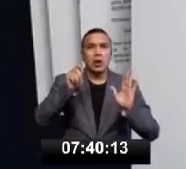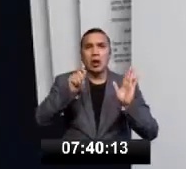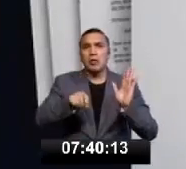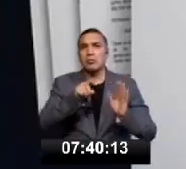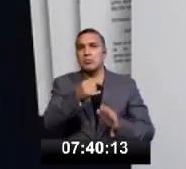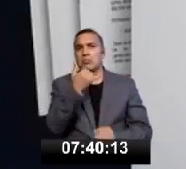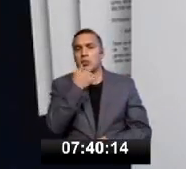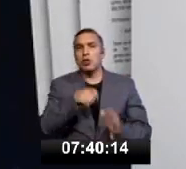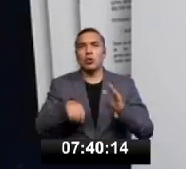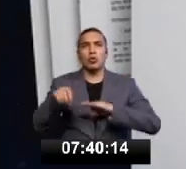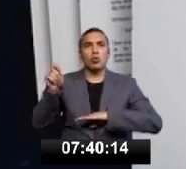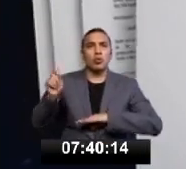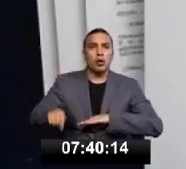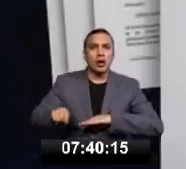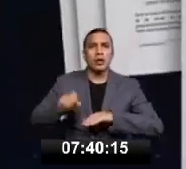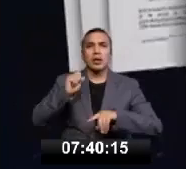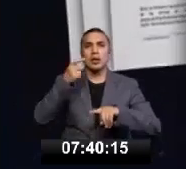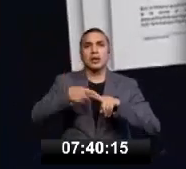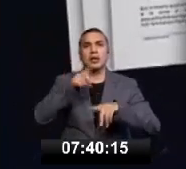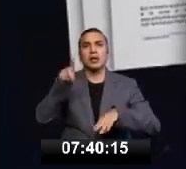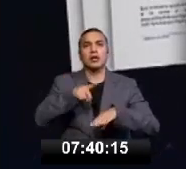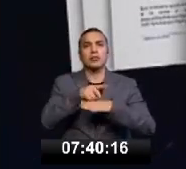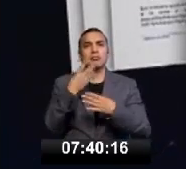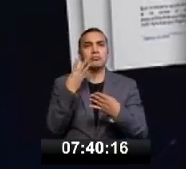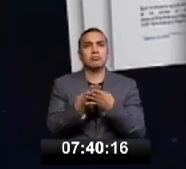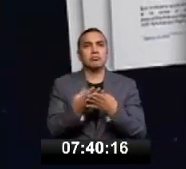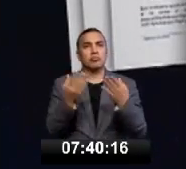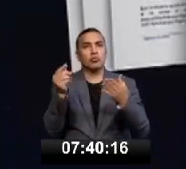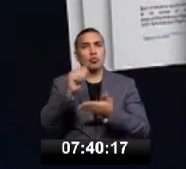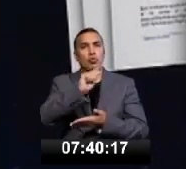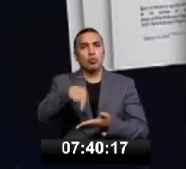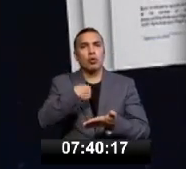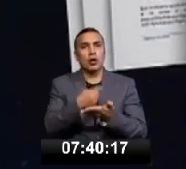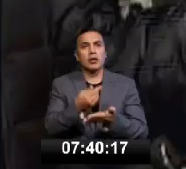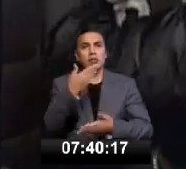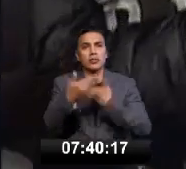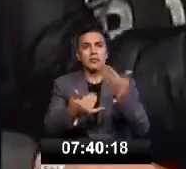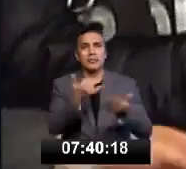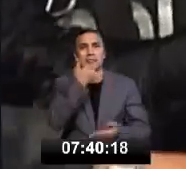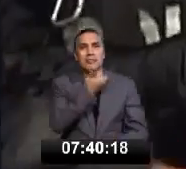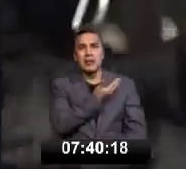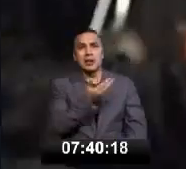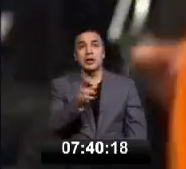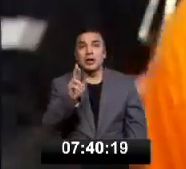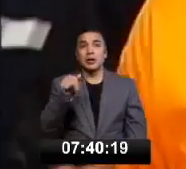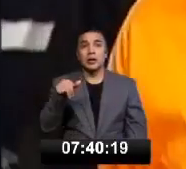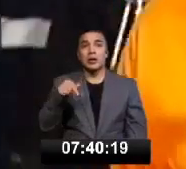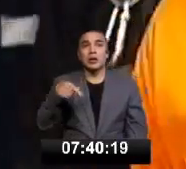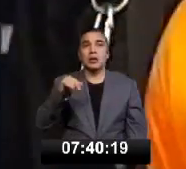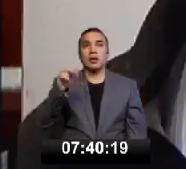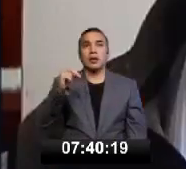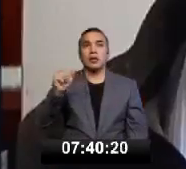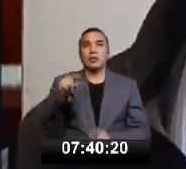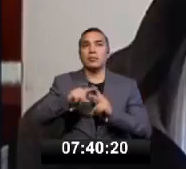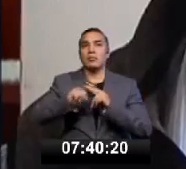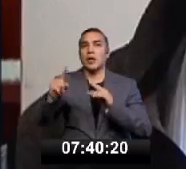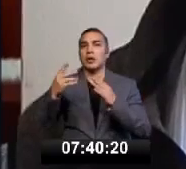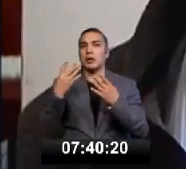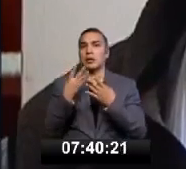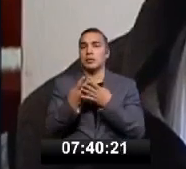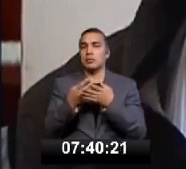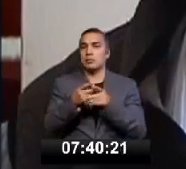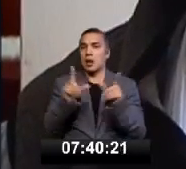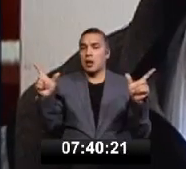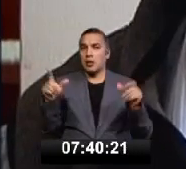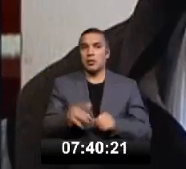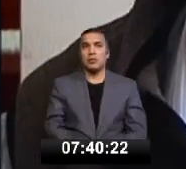abogado, al juez y al exdirector de la penitenciaría de Guayas por el proceso en el cual Rasquiña salió de la cárcel. A las bandas